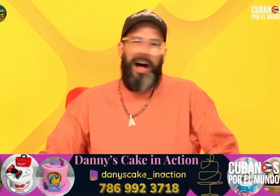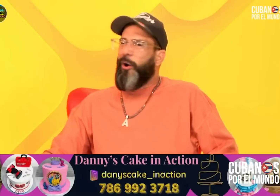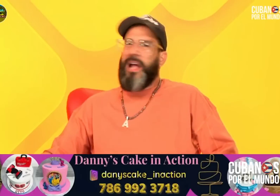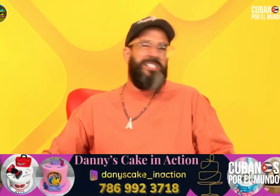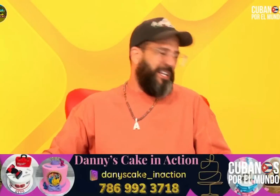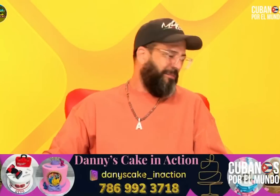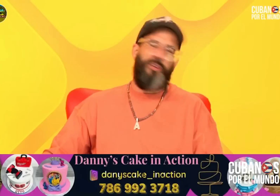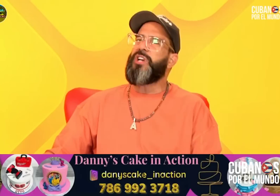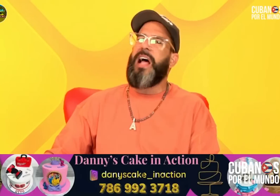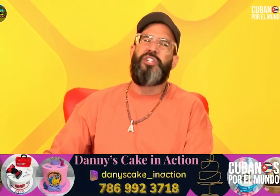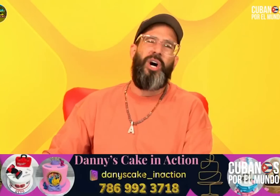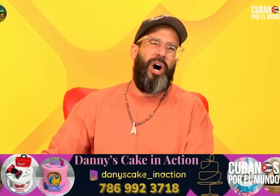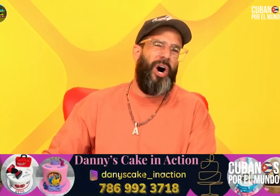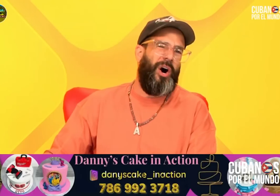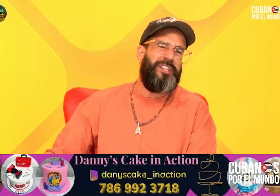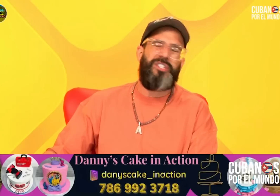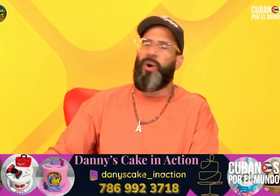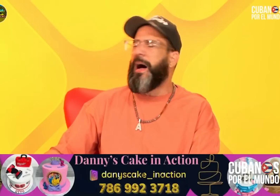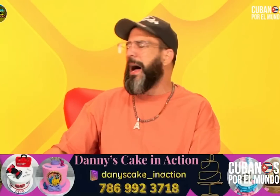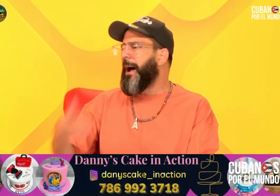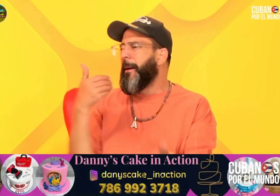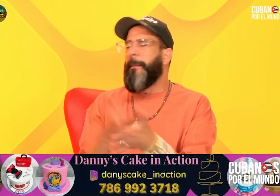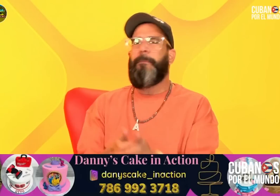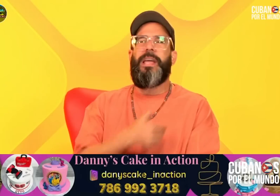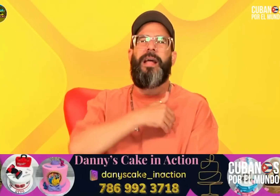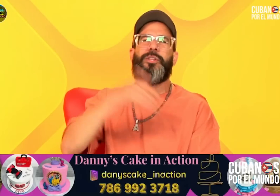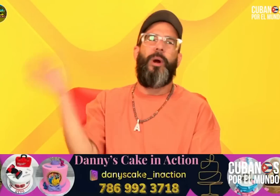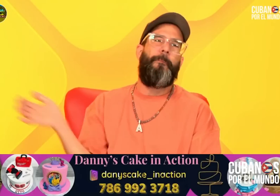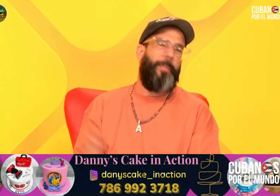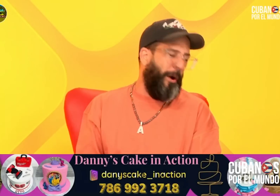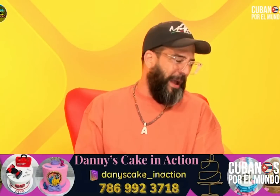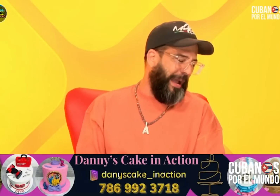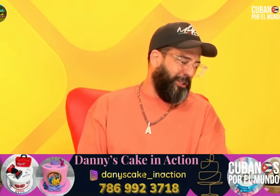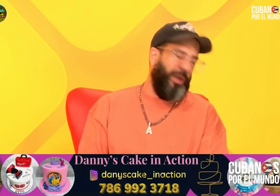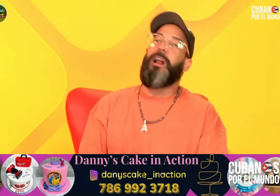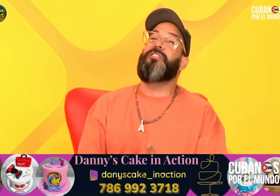Ahora sí. Muchachos, eso va viento en popa y a toda velocidad.